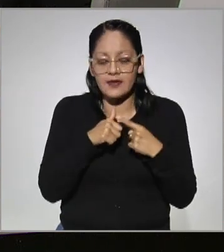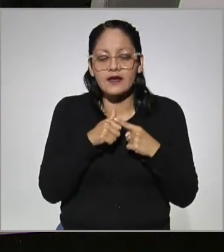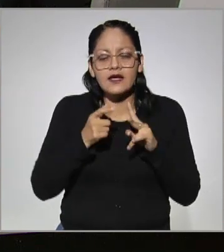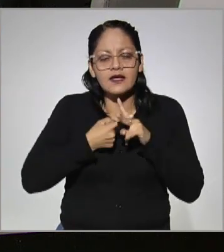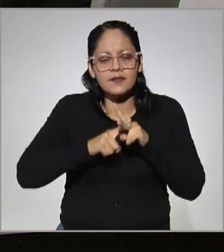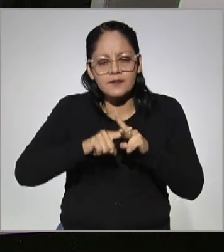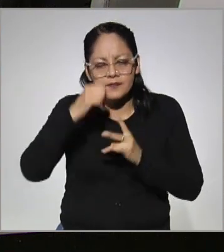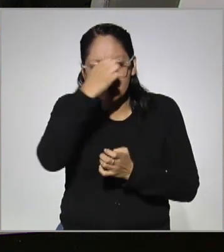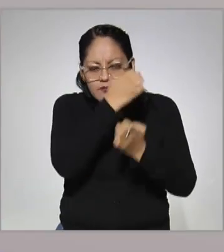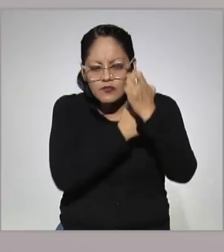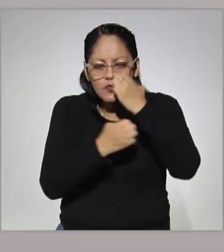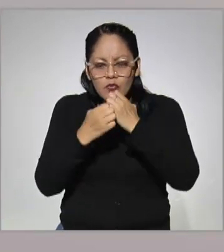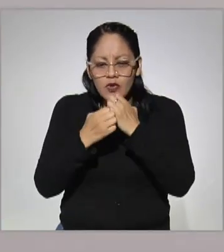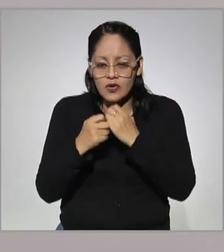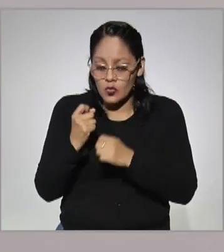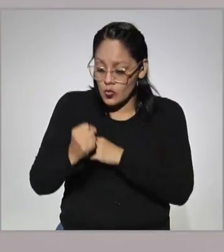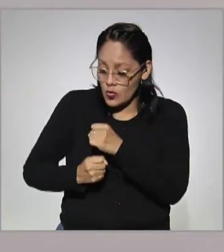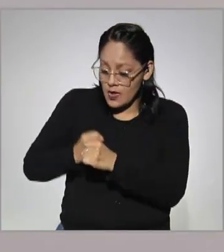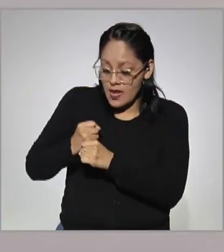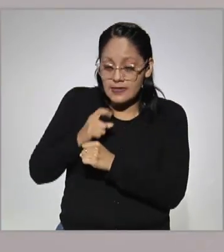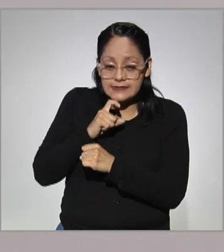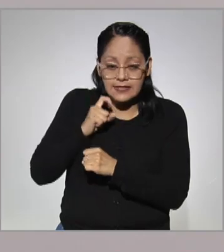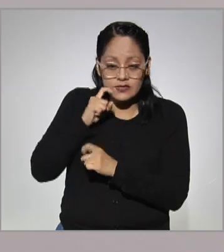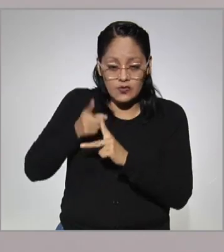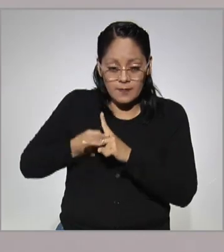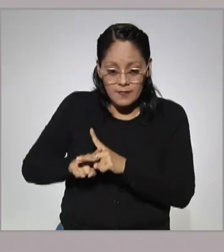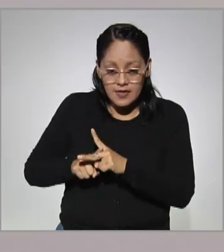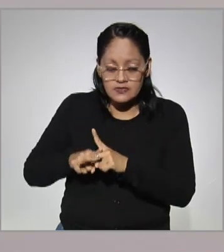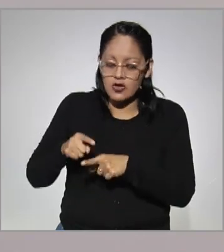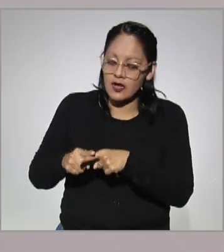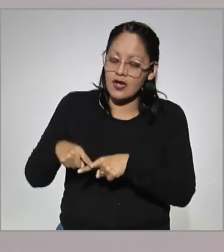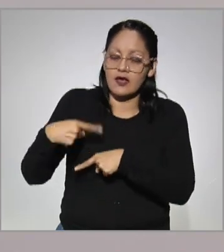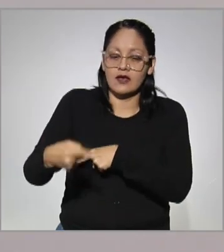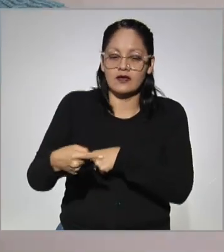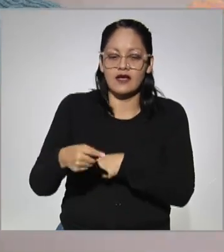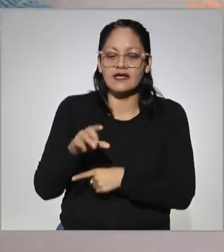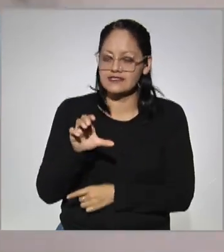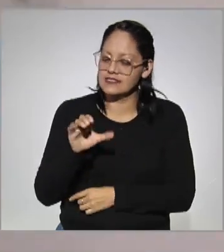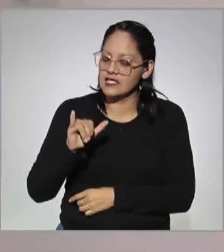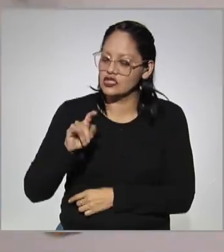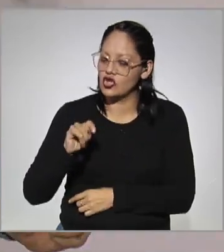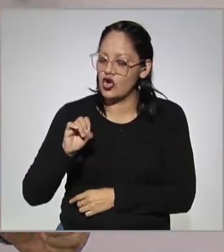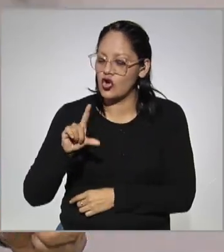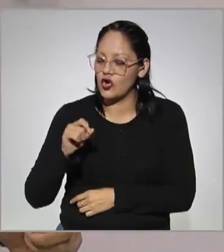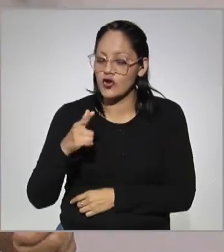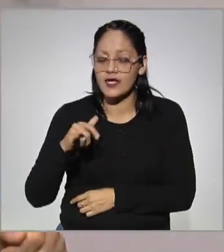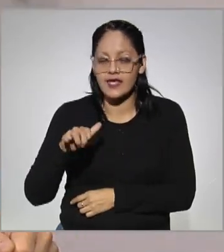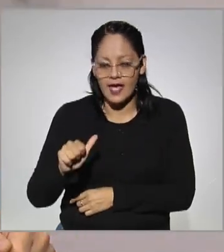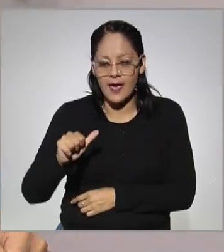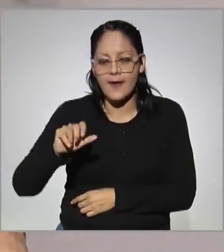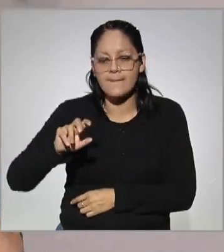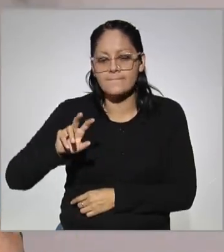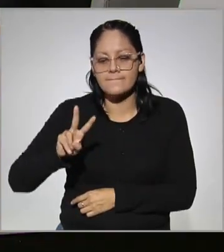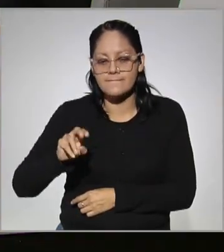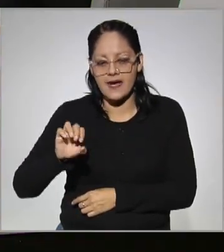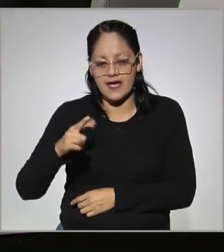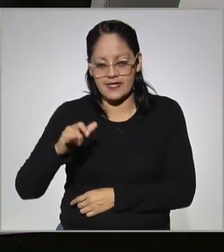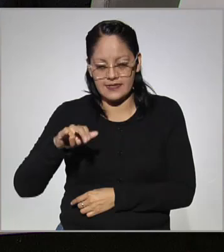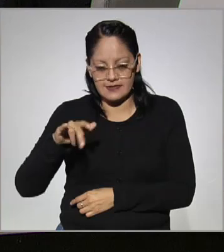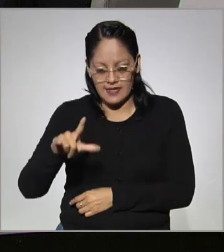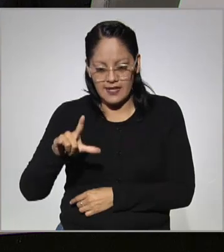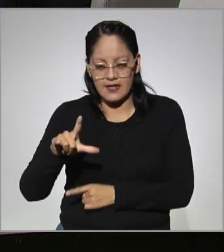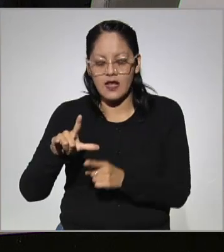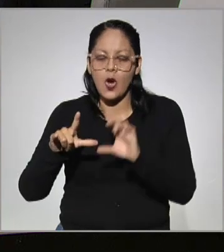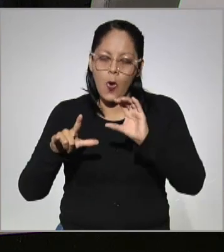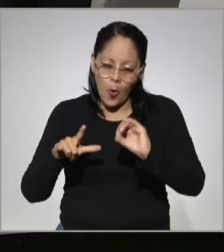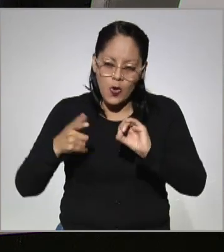empezar a hacer al año de que comenzó su vida sexual. Citología vaginal. O Papa Nicolau, es exactamente lo mismo. Papa Nicolau es como lo conocemos todas las